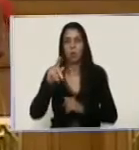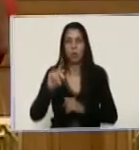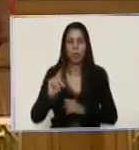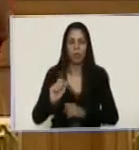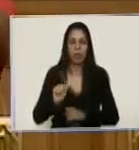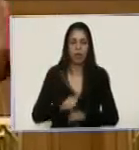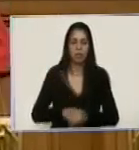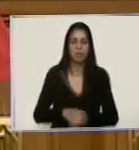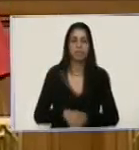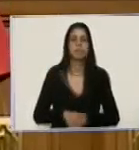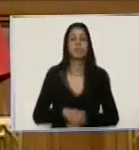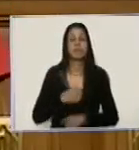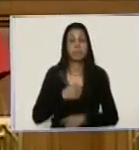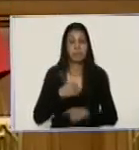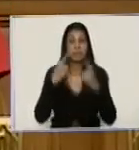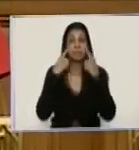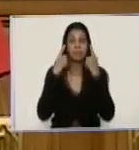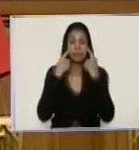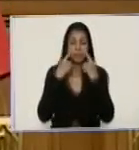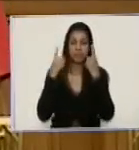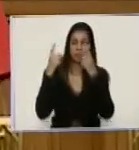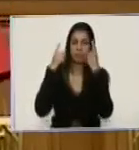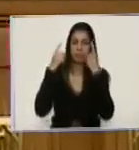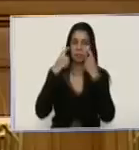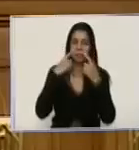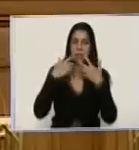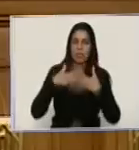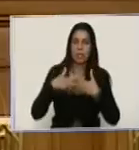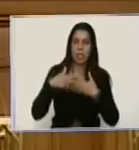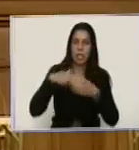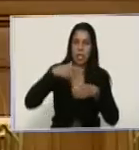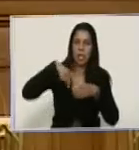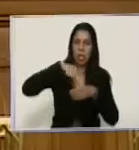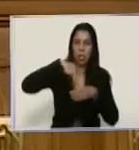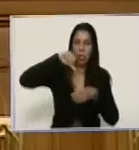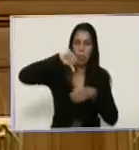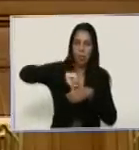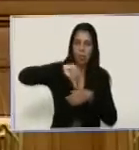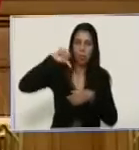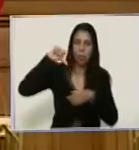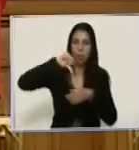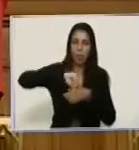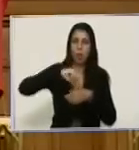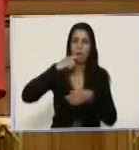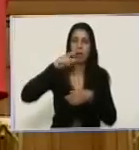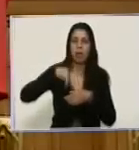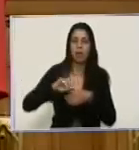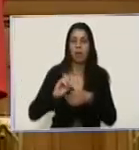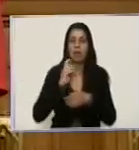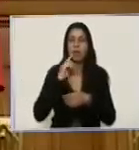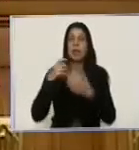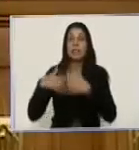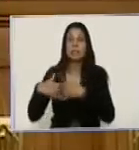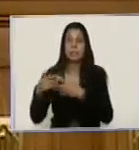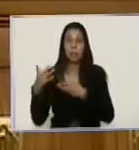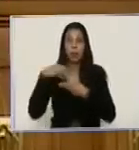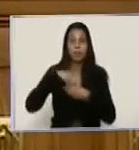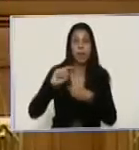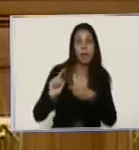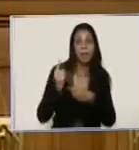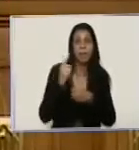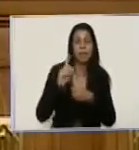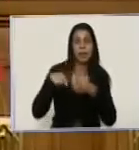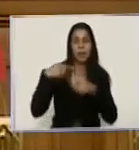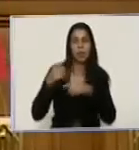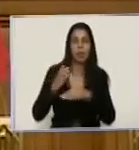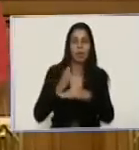a la cual estamos sometidos. Nos enseñaron que el Sumaque, el pozo de la Shell, fue el primero. Si el pozo Sumaque fue el primero, el